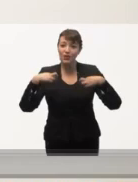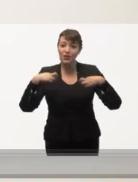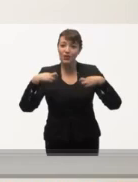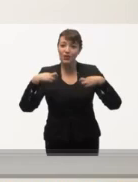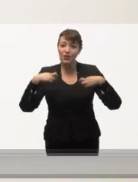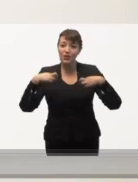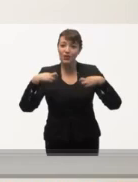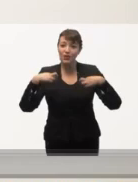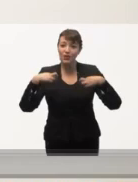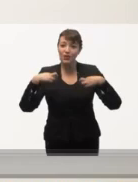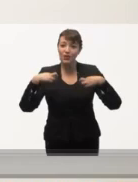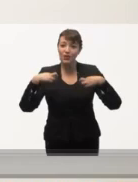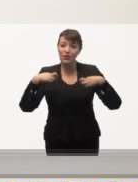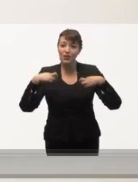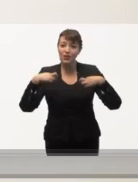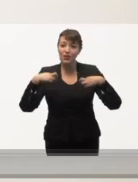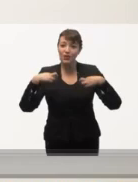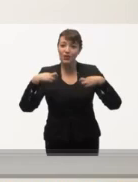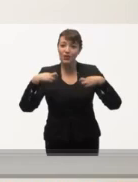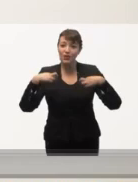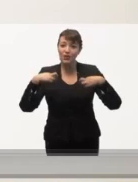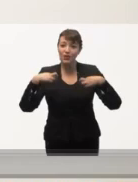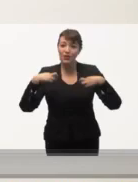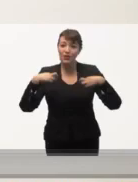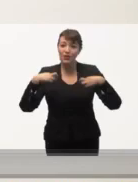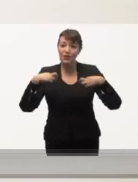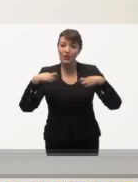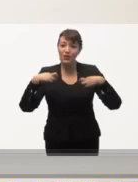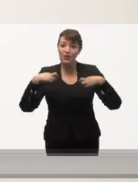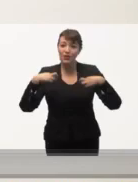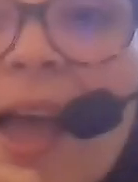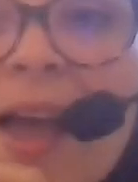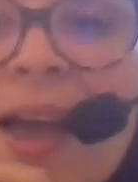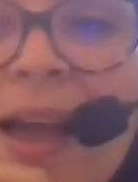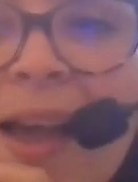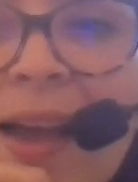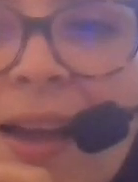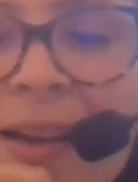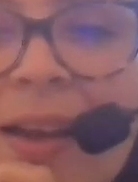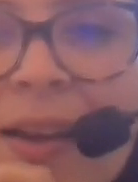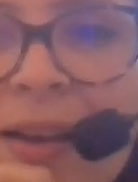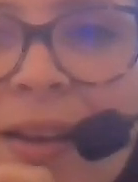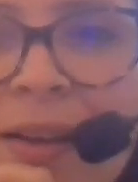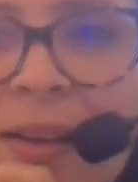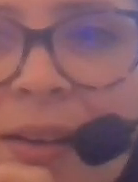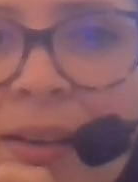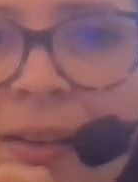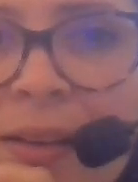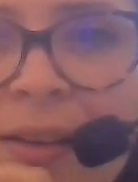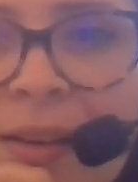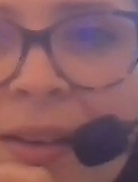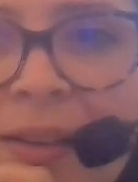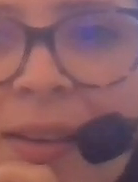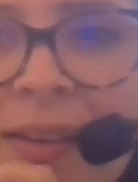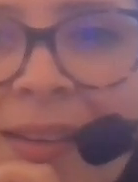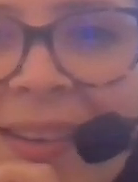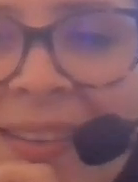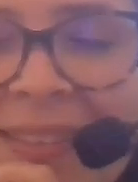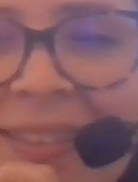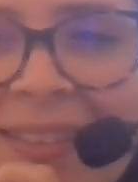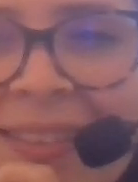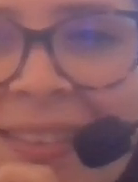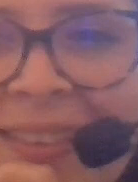la había dado compartir con audio así por acá Mientras tanto tenemos algunas consultitas mientras entonces